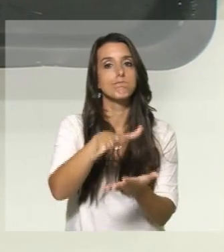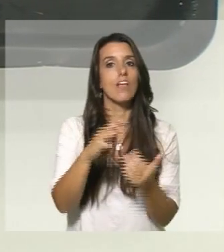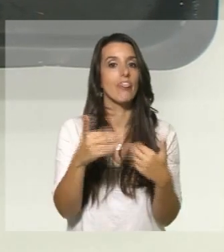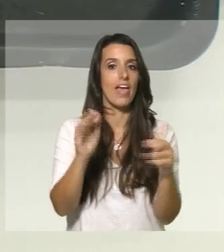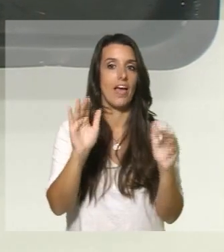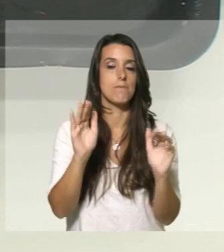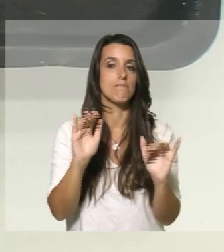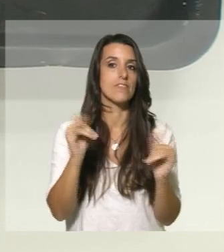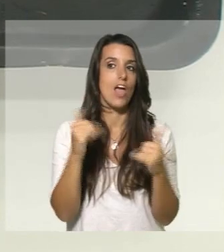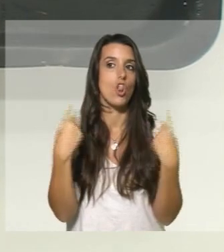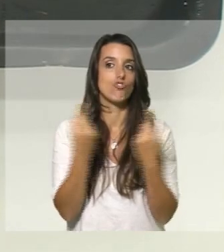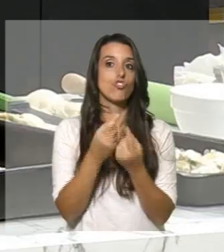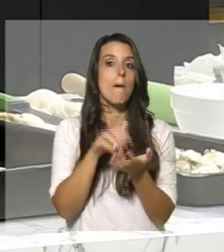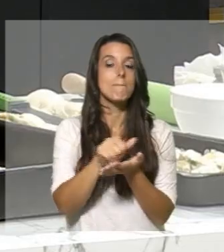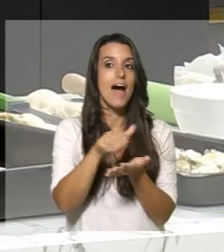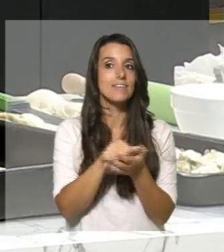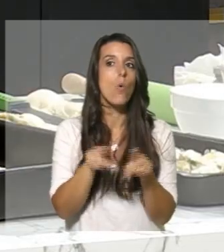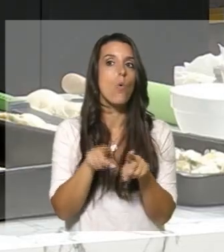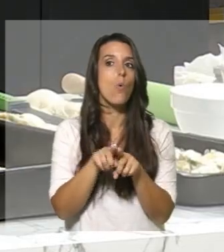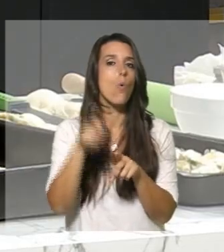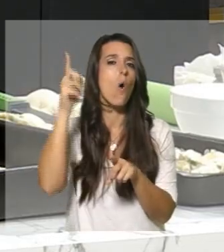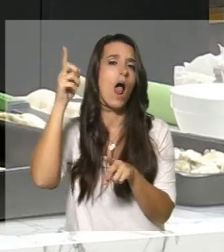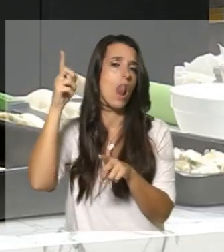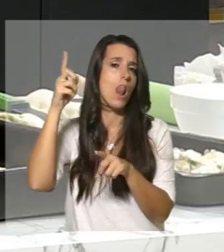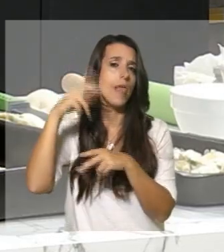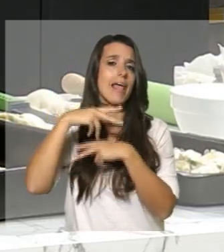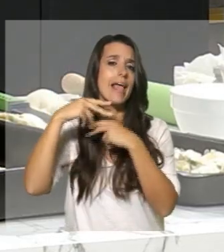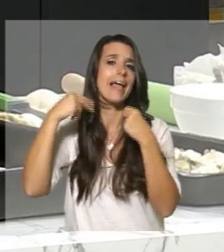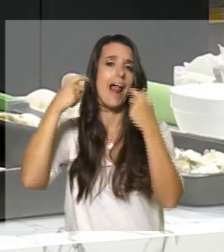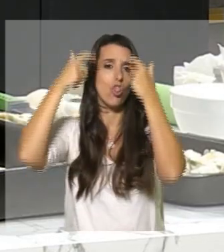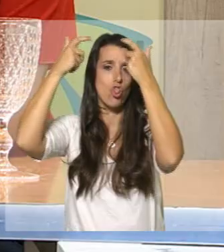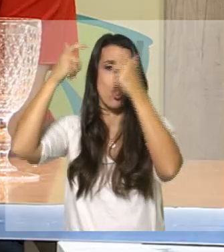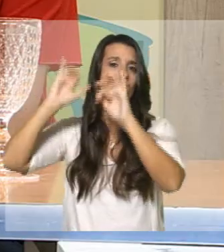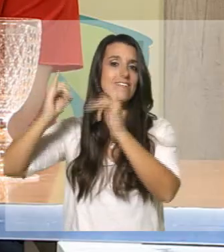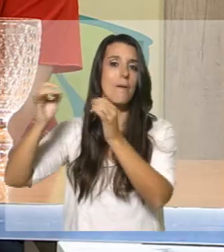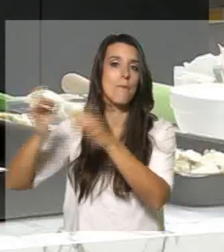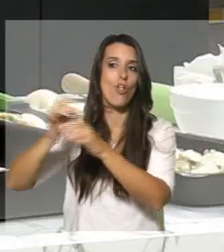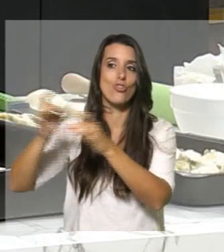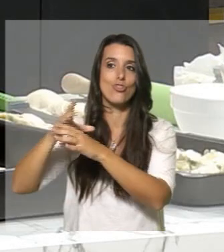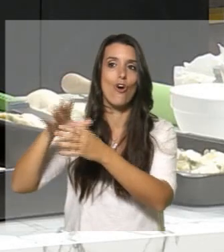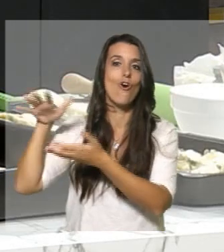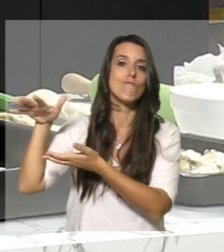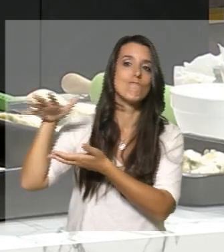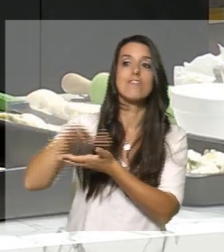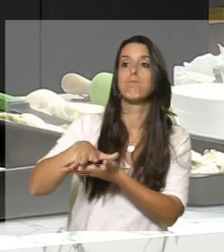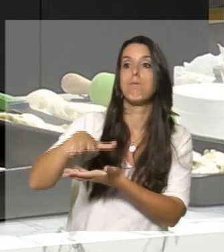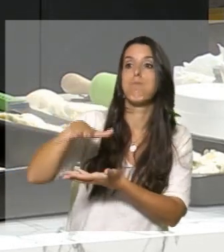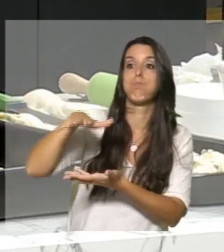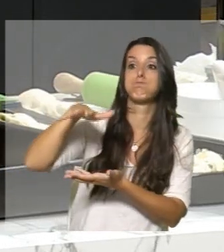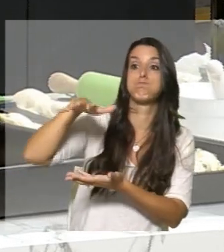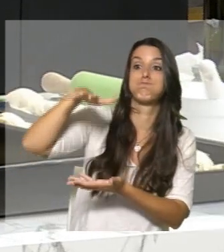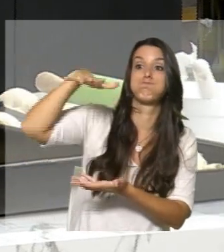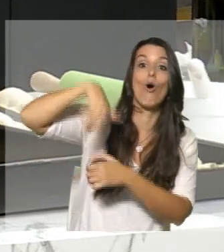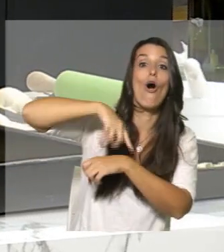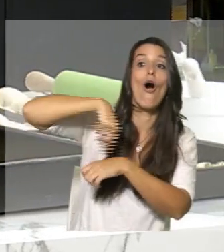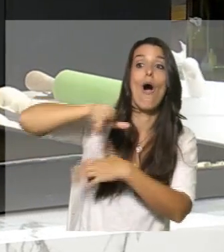lo que vamos a hacer es ya, esta masa ya viene igual leudando desde el colegio de Chocturi Garibaldi, viene la pasé de un poquito de leudado, así que leudada no va